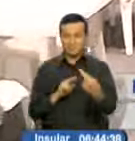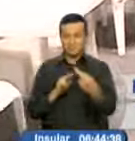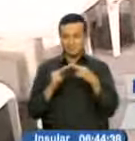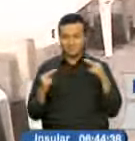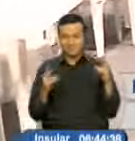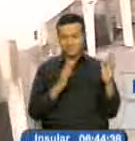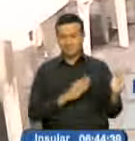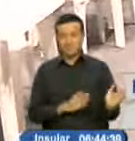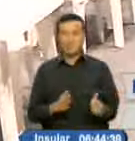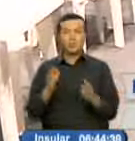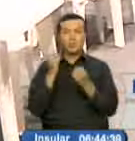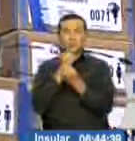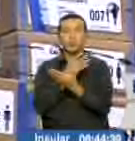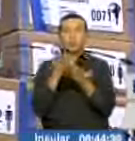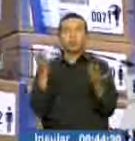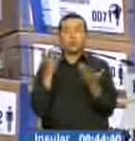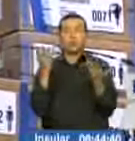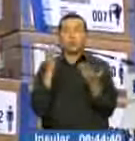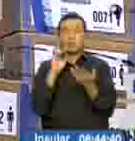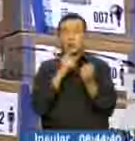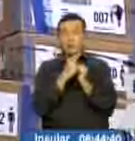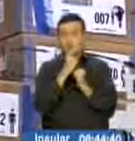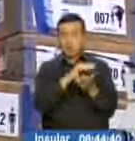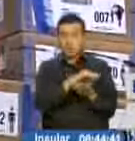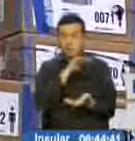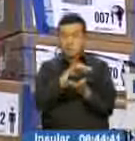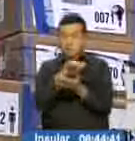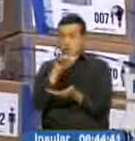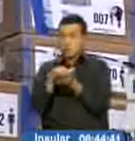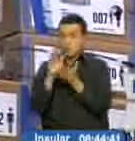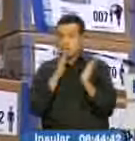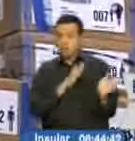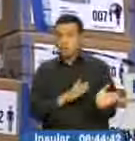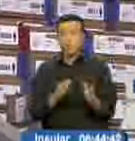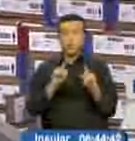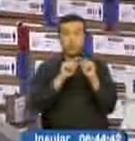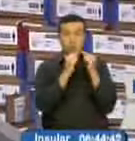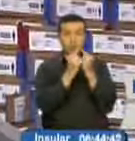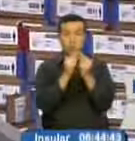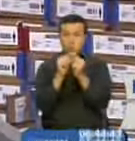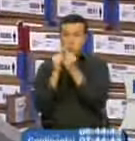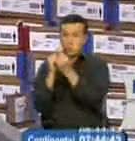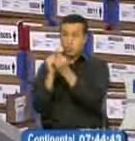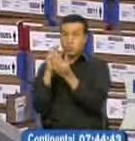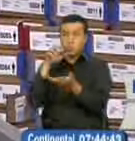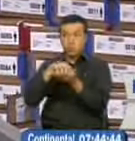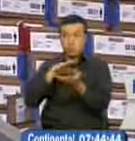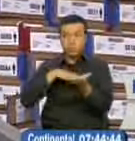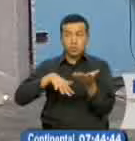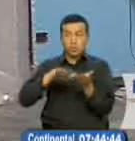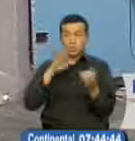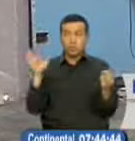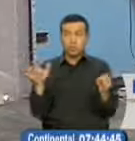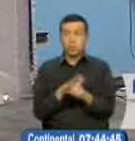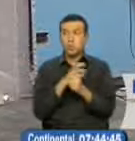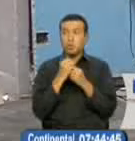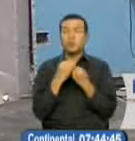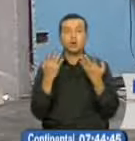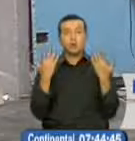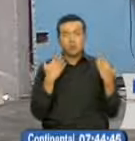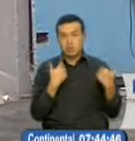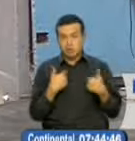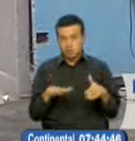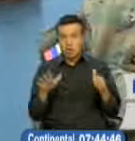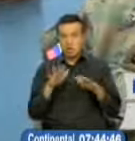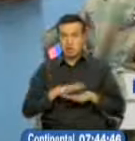una fase pública de objeciones. Cada paquete electoral está organizado por grupos, según la provincia, y en su totalidad ya se encuentran en